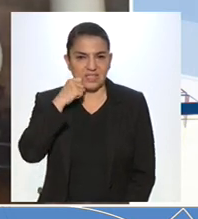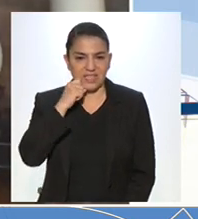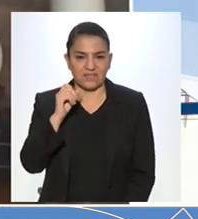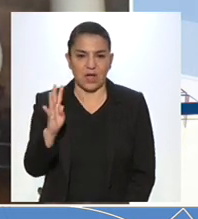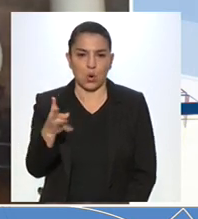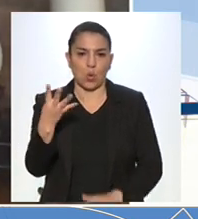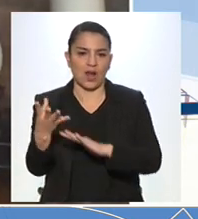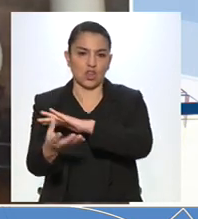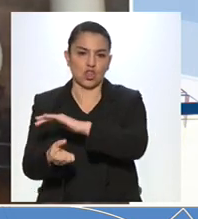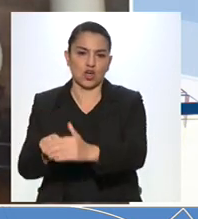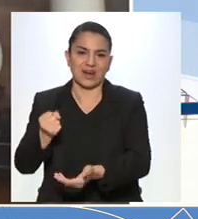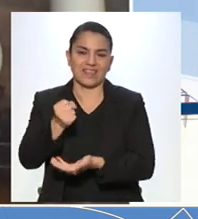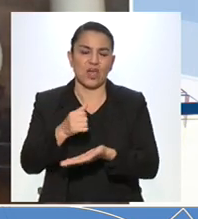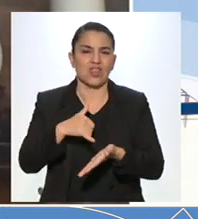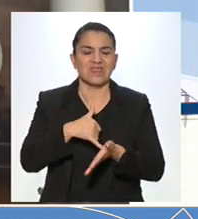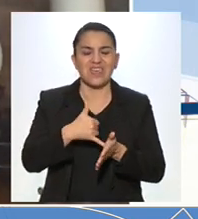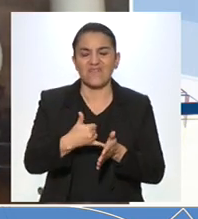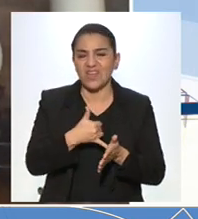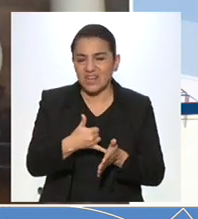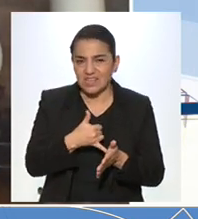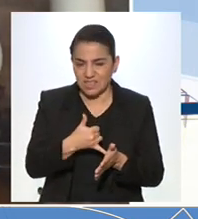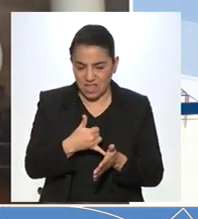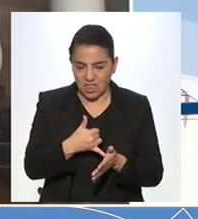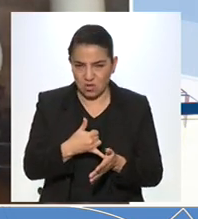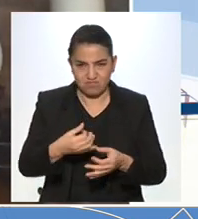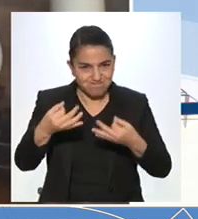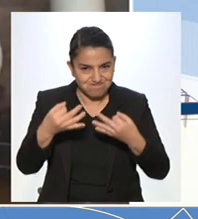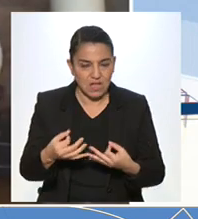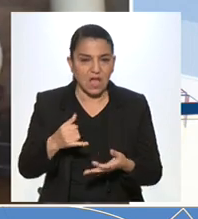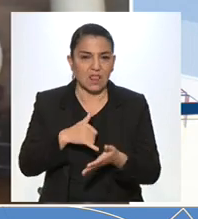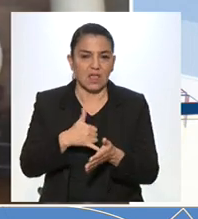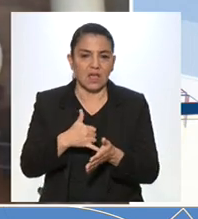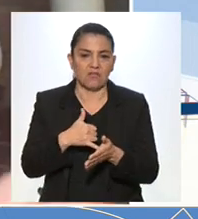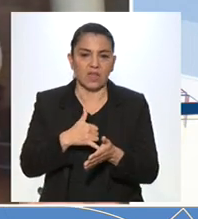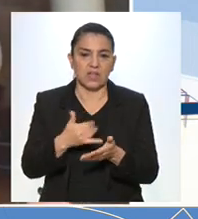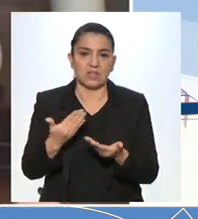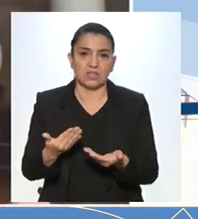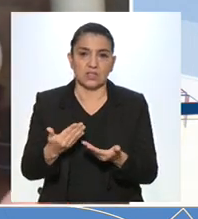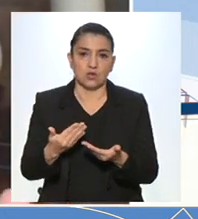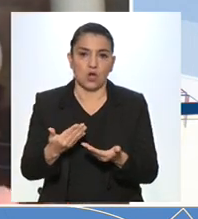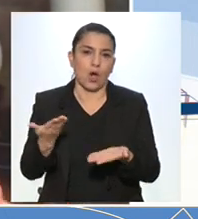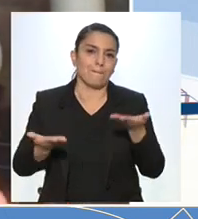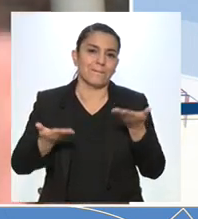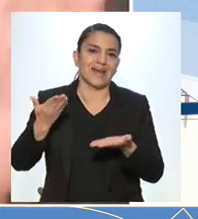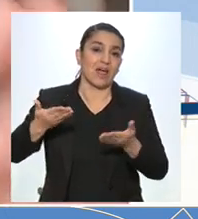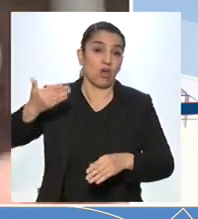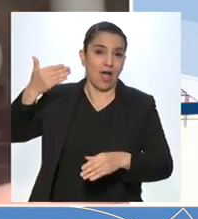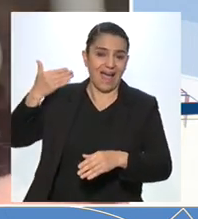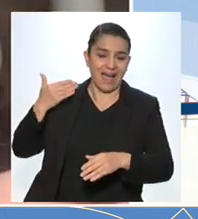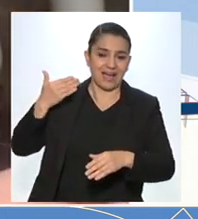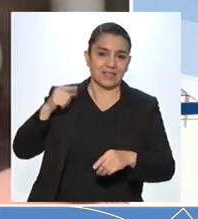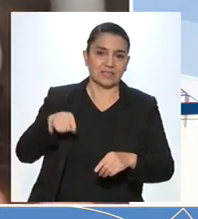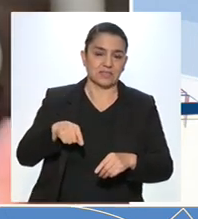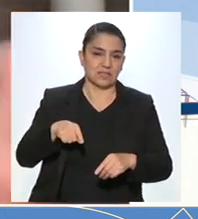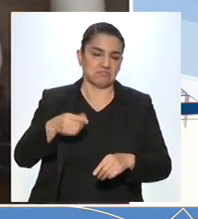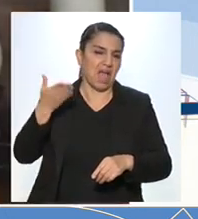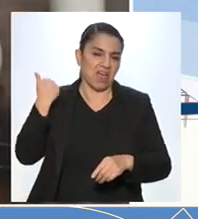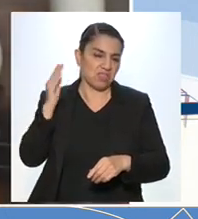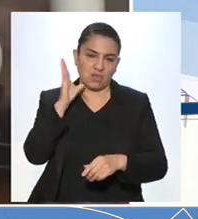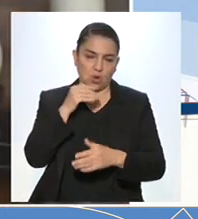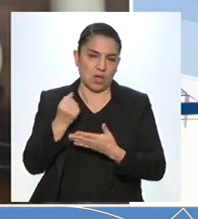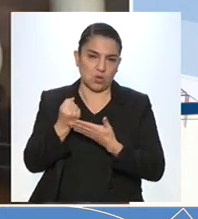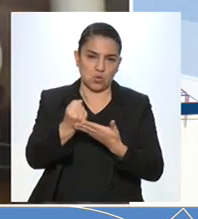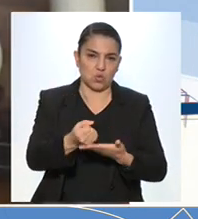ha debilitado severamente. Severamente respecto del punto inicial, que era no hay ayuda suficiente,